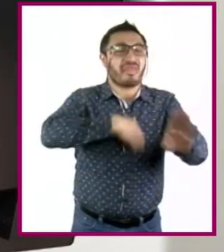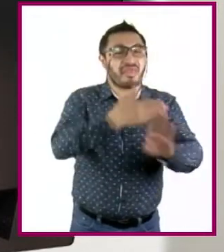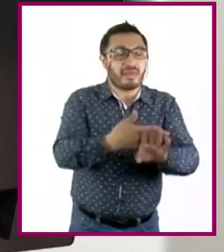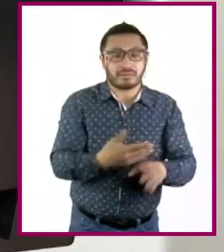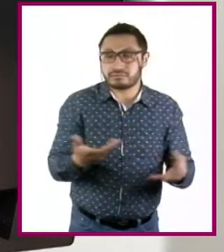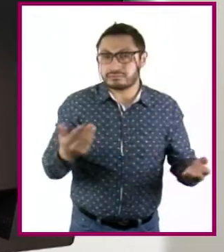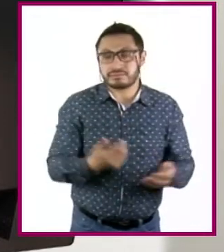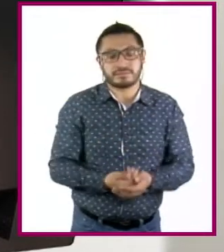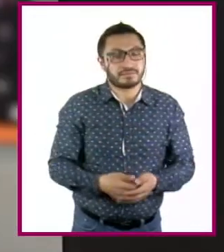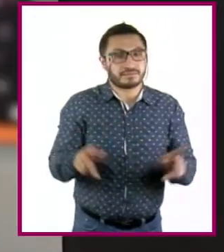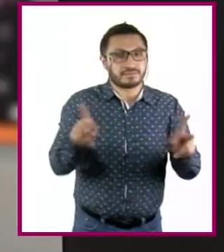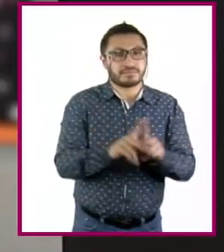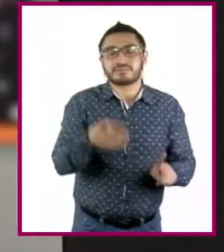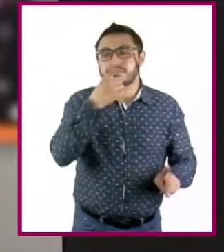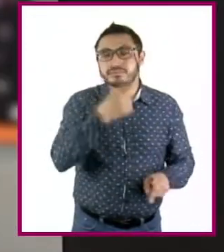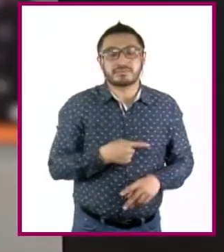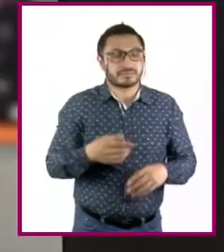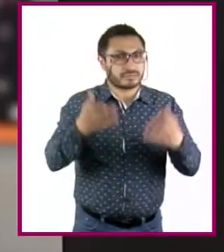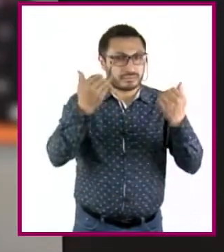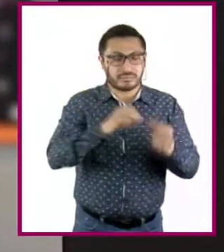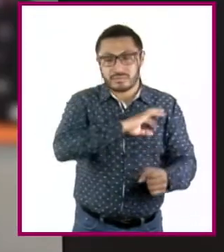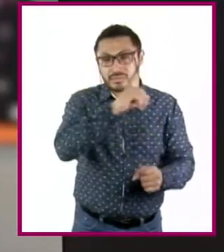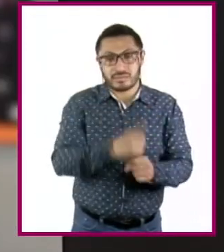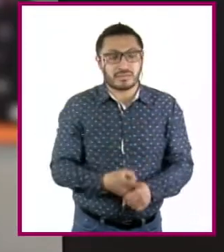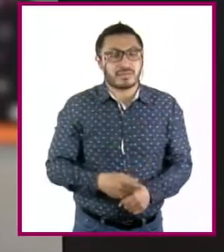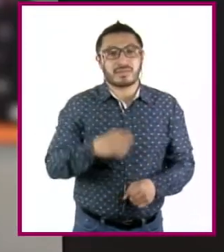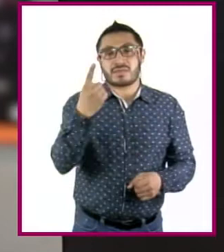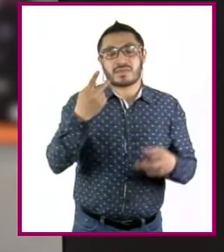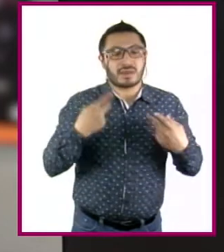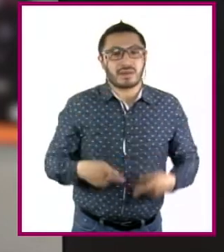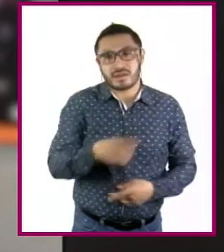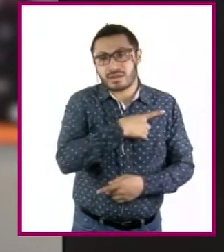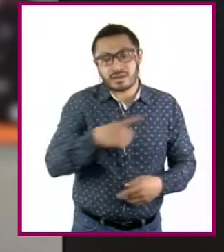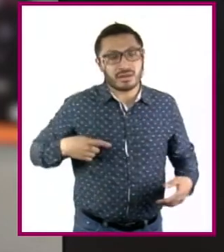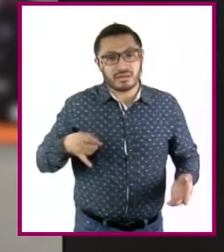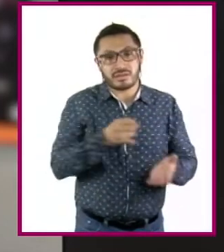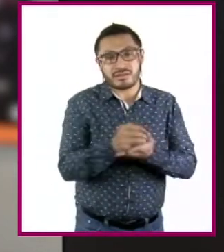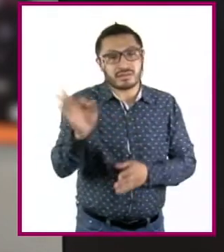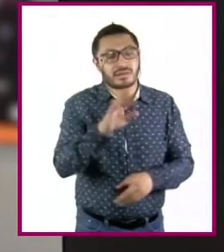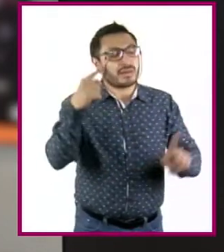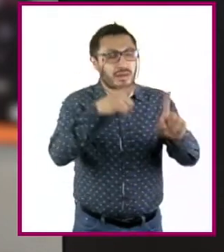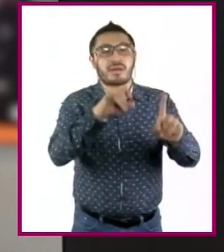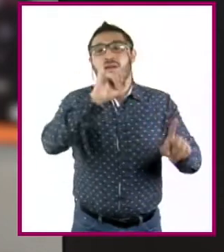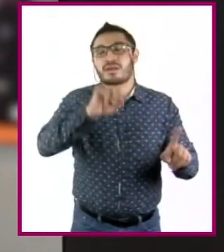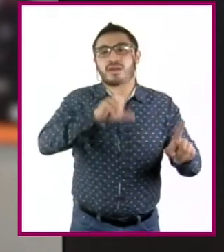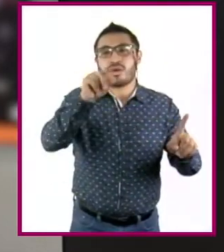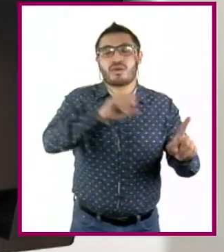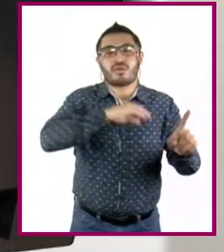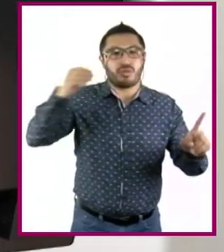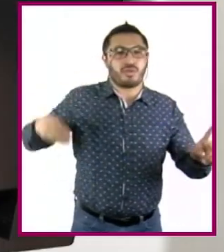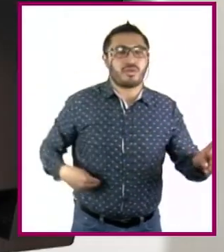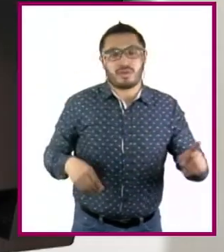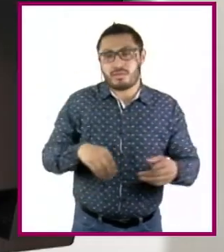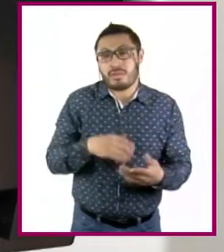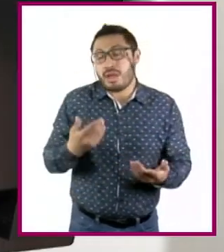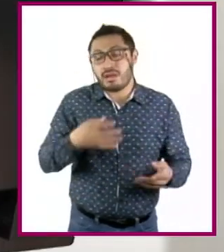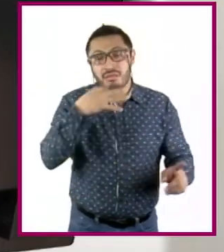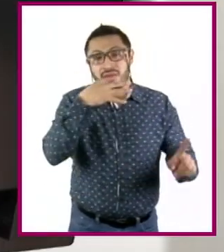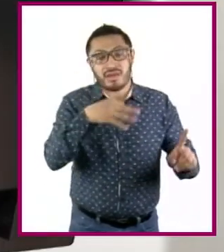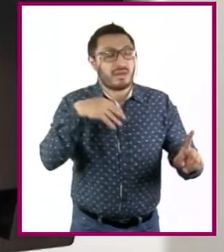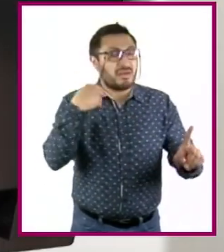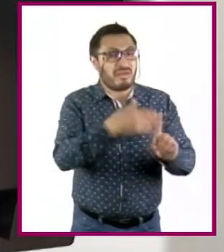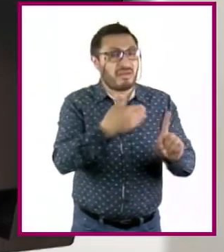también que no hay alternativa. Alguien tiene que determinar si la persona es o no culpable del delito del que se le acusa. Y a menos que se